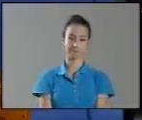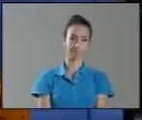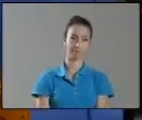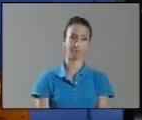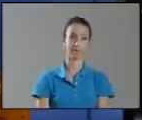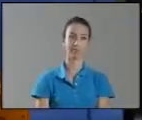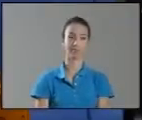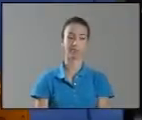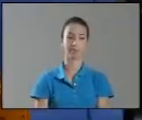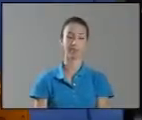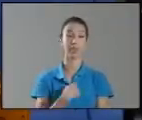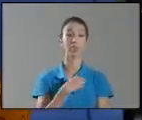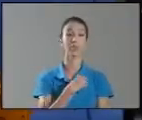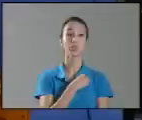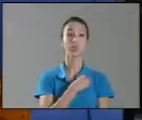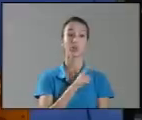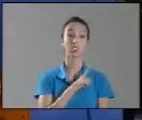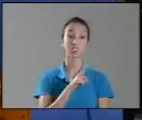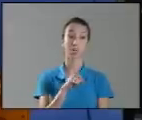Bueno,